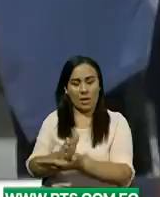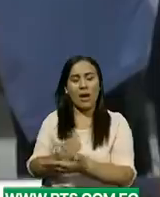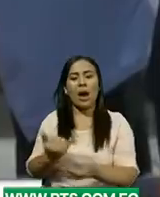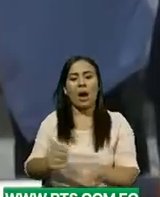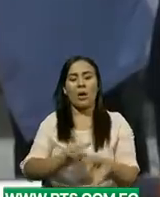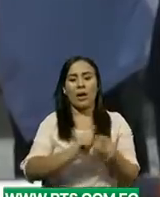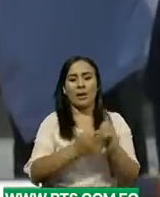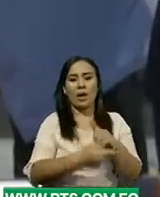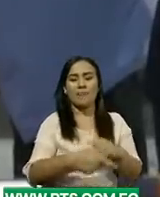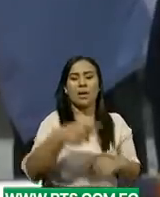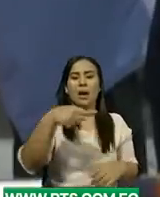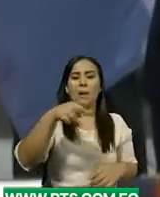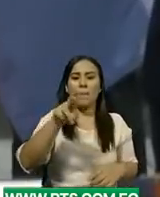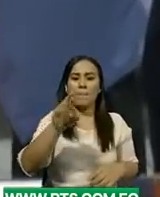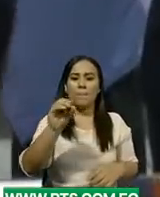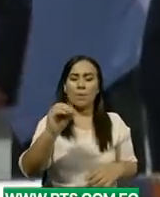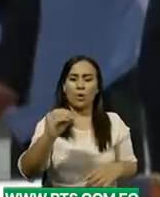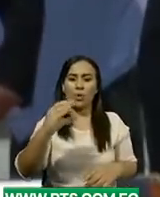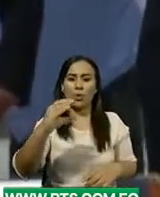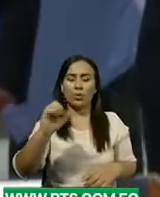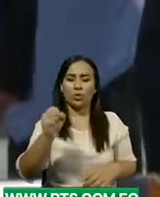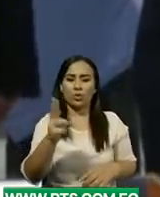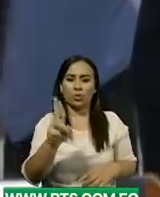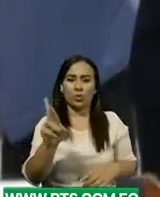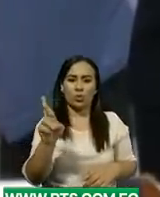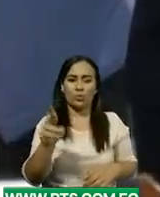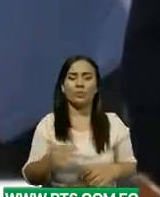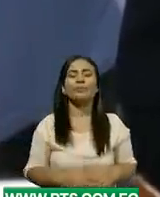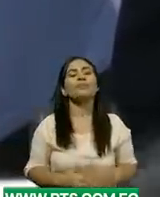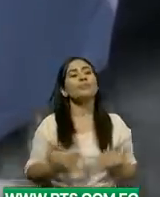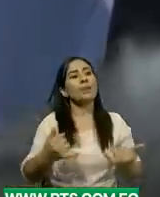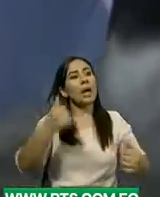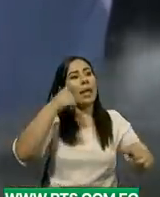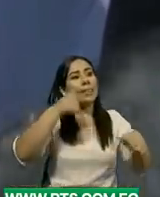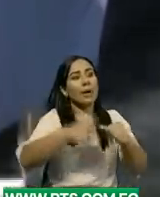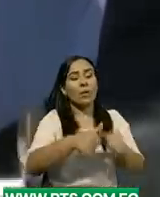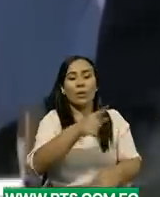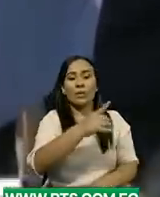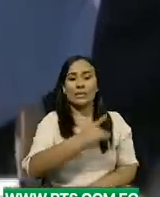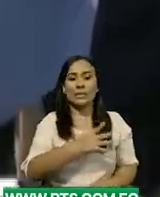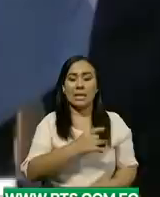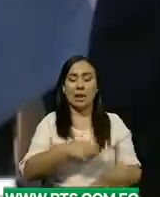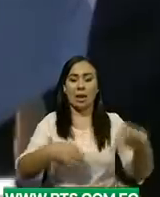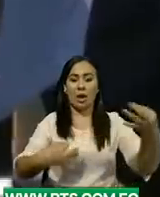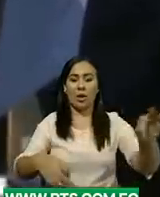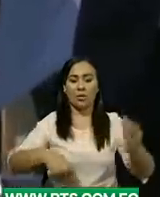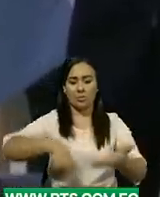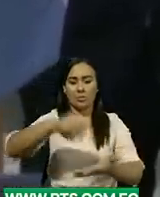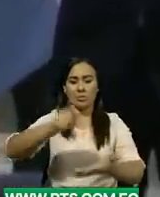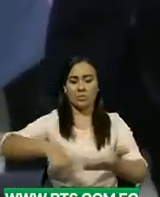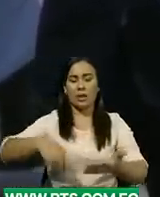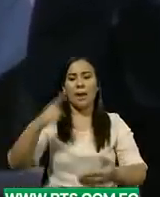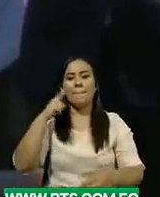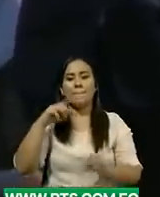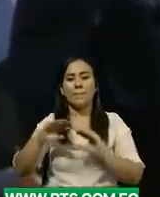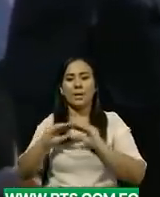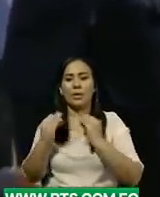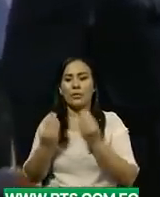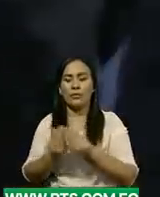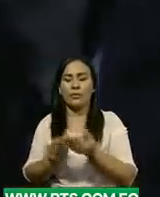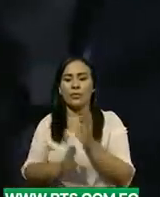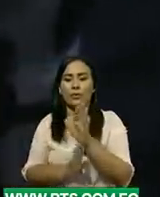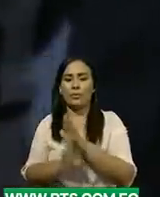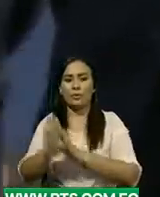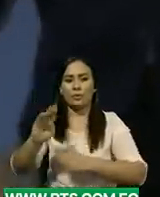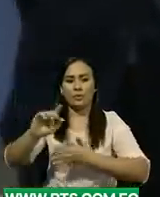7 presidentes y un canciller de Latinoamérica firmaron en Chile un acta que dará paso a la creación del Foro para el Progreso